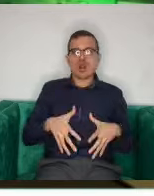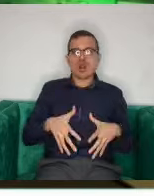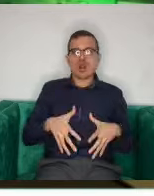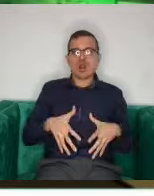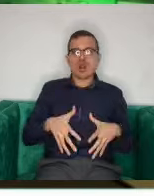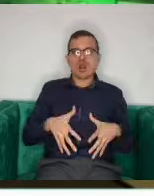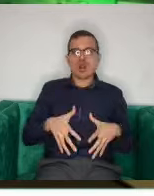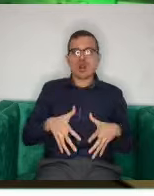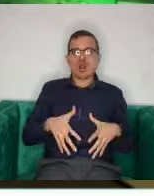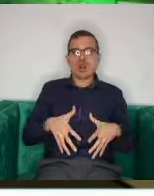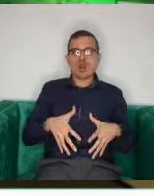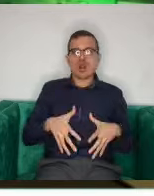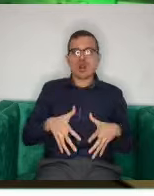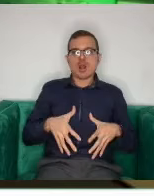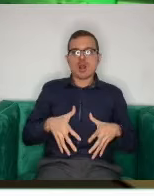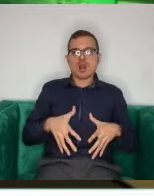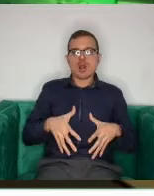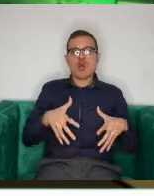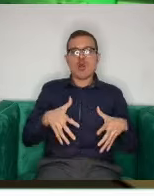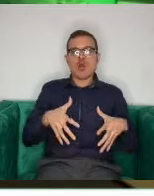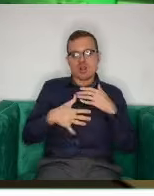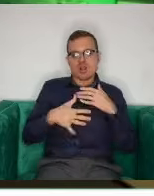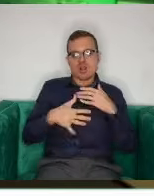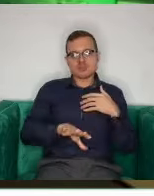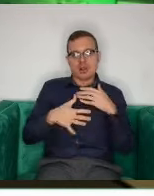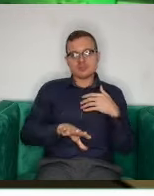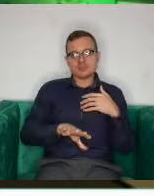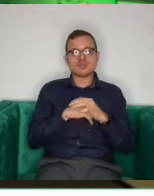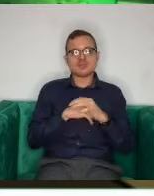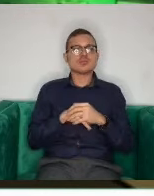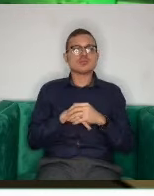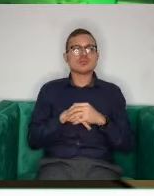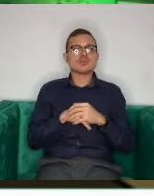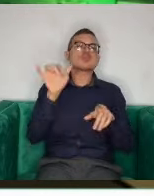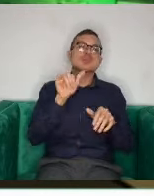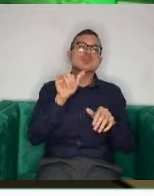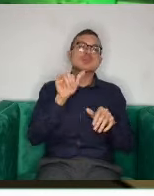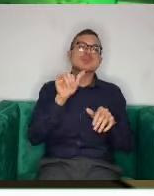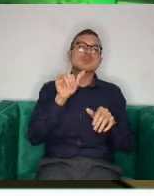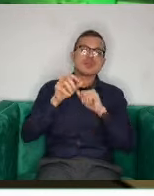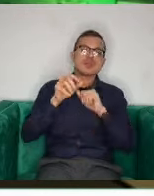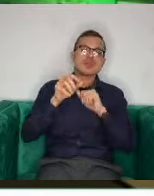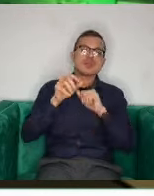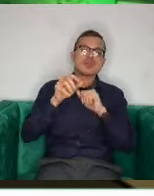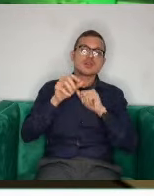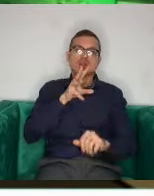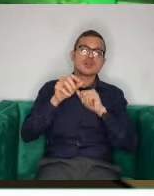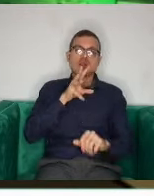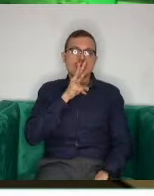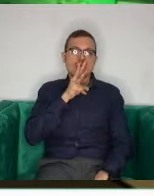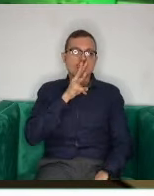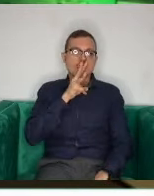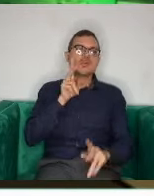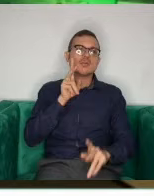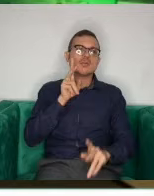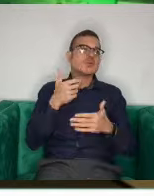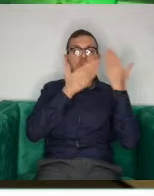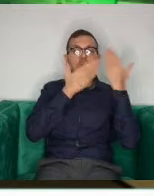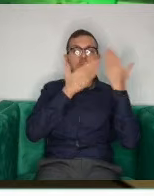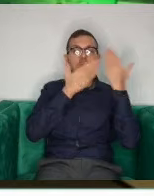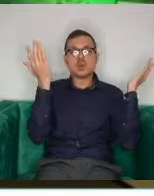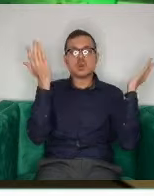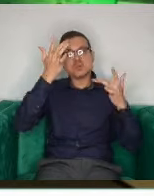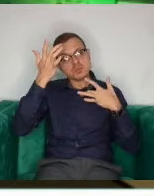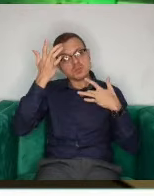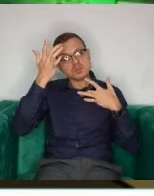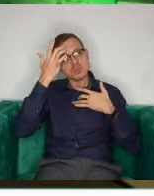la ingesta de agua. Para una persona normal que no tenga ninguna condición autoinmune, ¿cuánto es la ingesta de agua normal